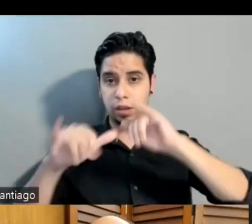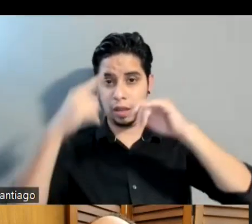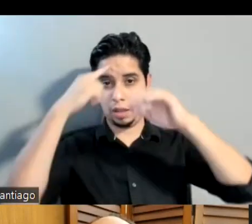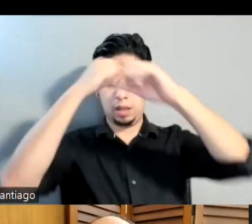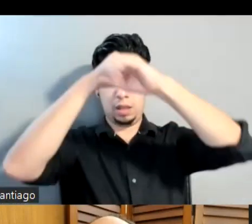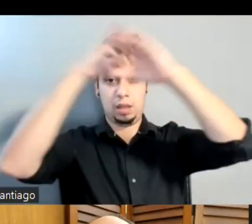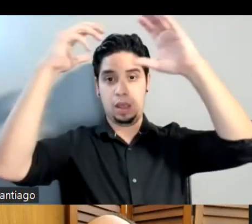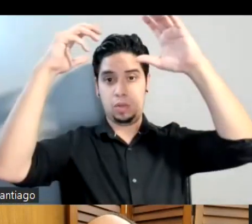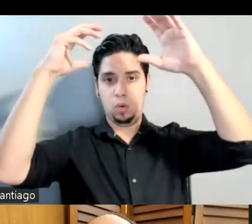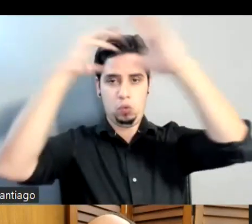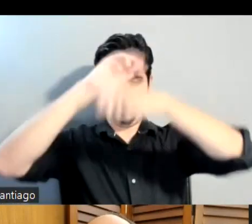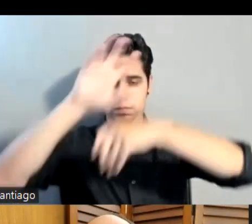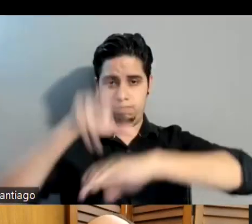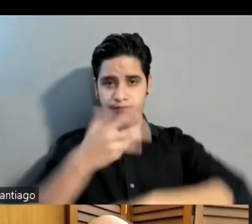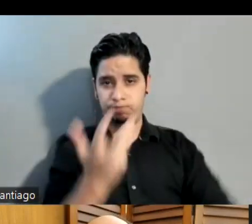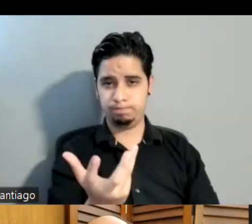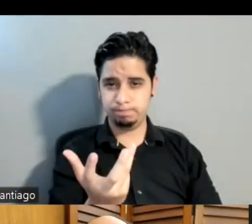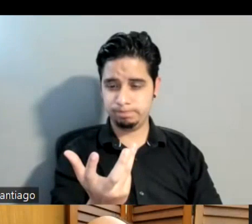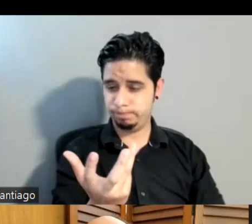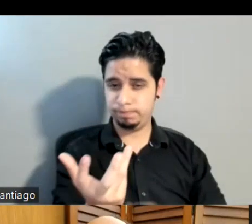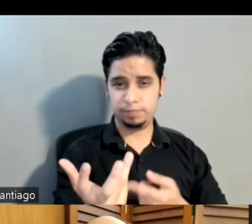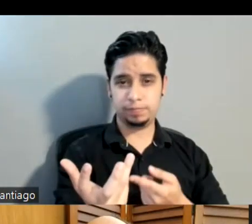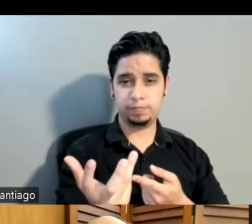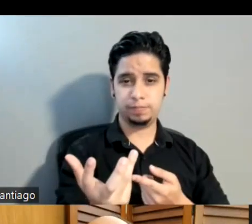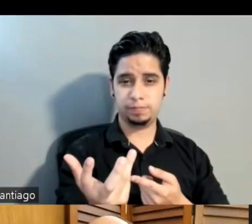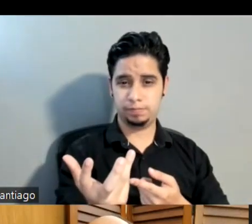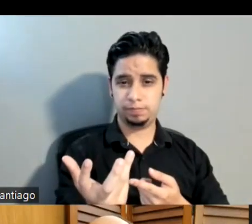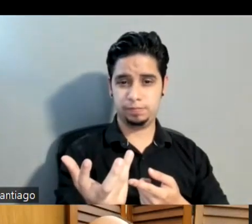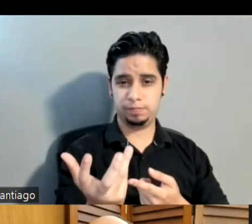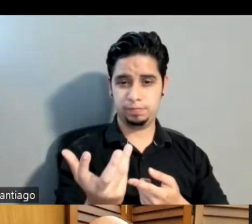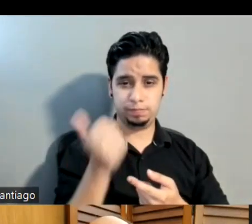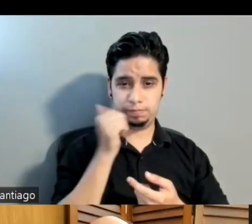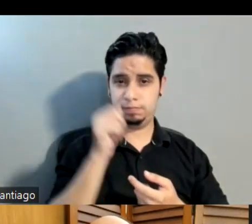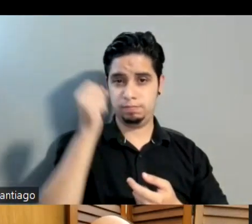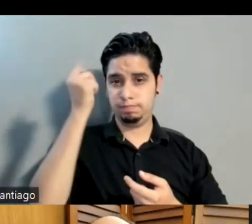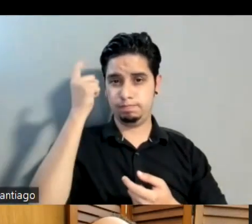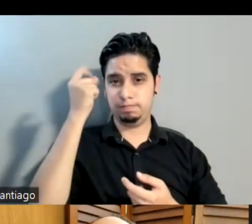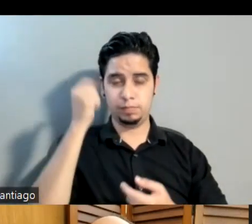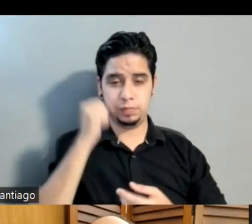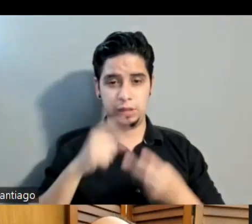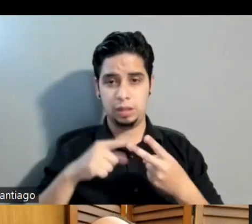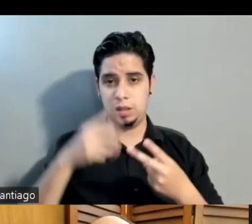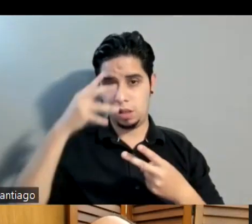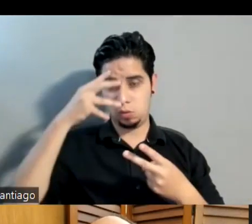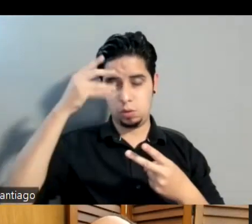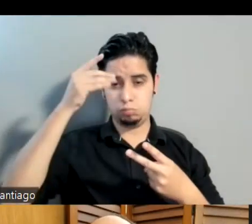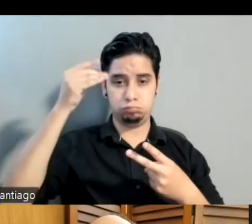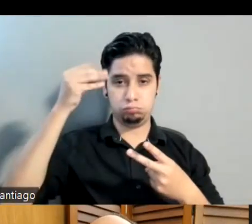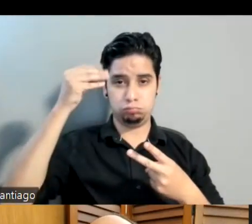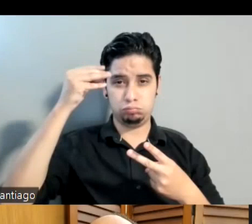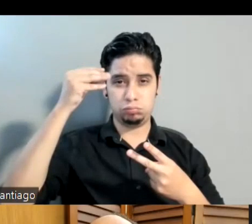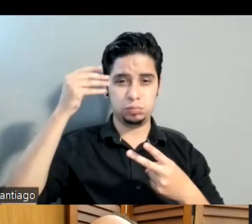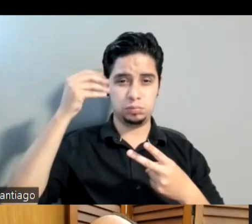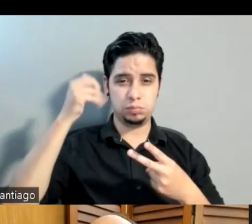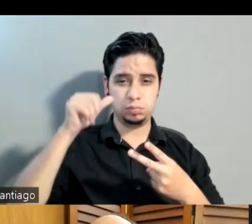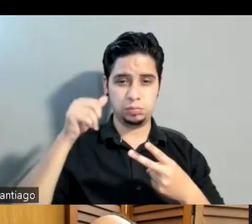decir yo leí, yo sé, sino no, ya ella comprendió esa información, ya ella la asumió, ya ella no ha terminado de leer